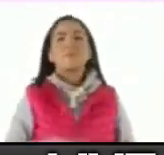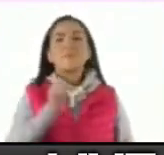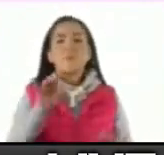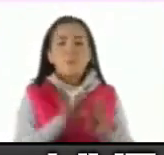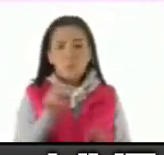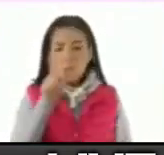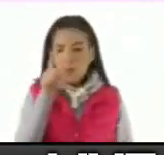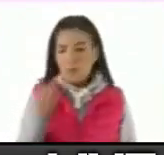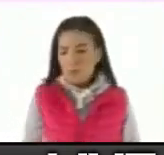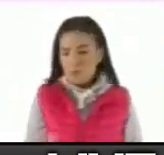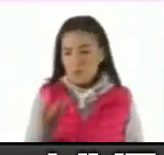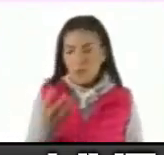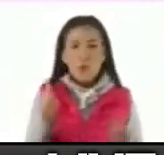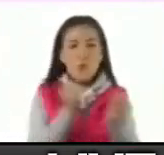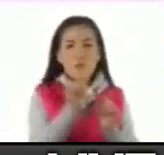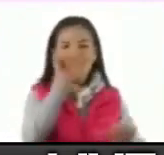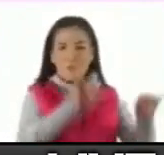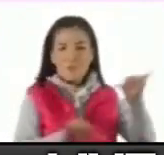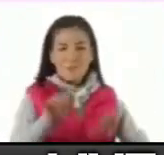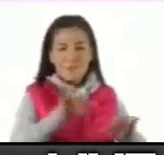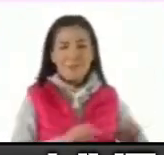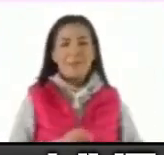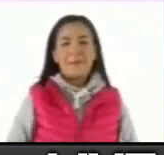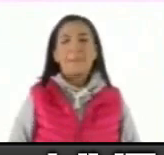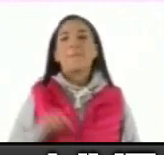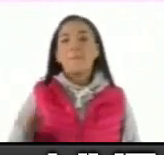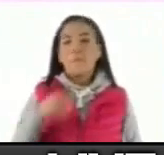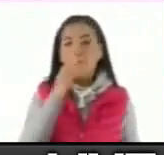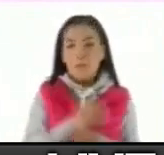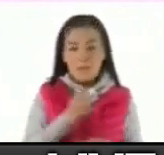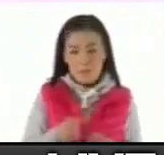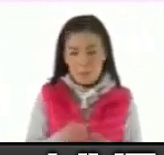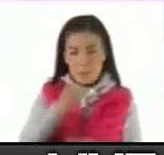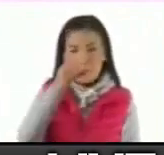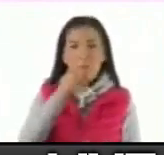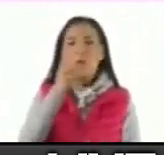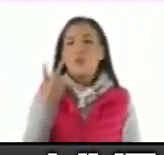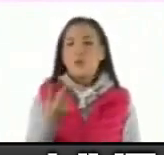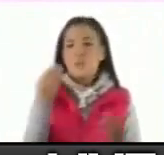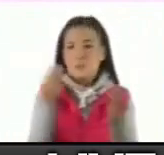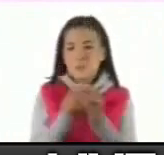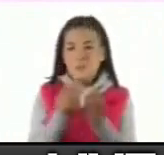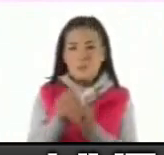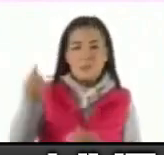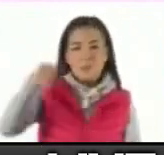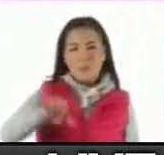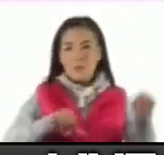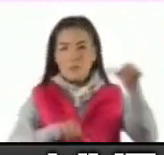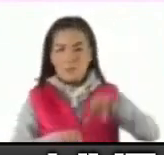luz. Ok, en la botella colocaremos estas dos sustancias.